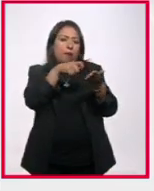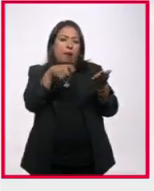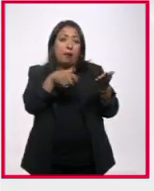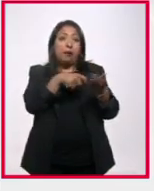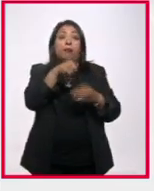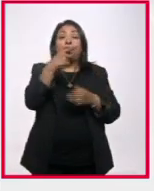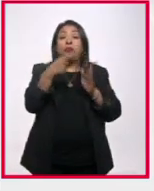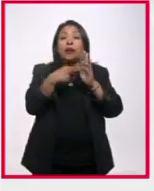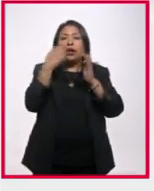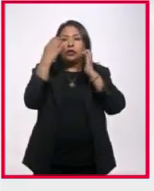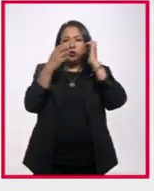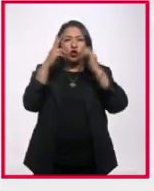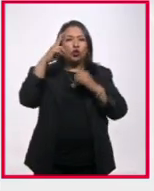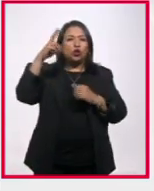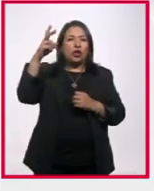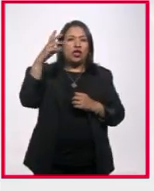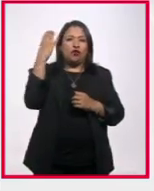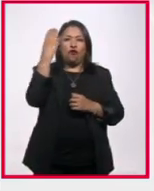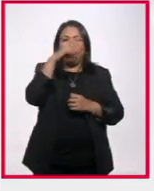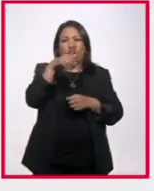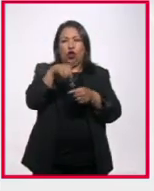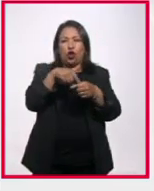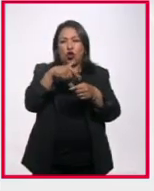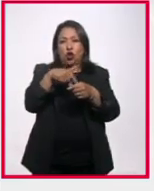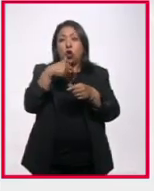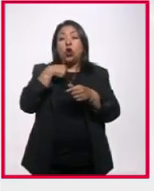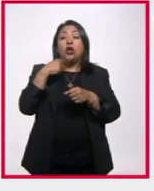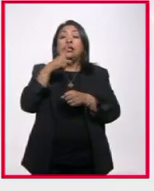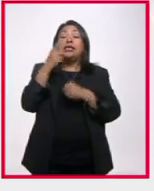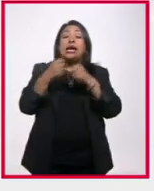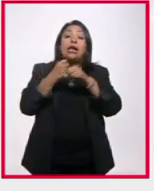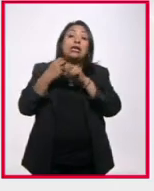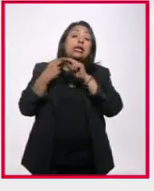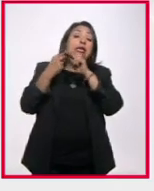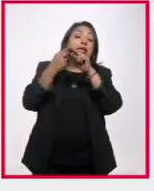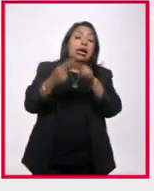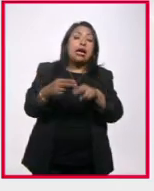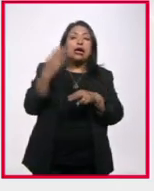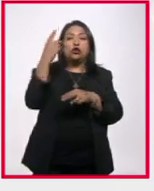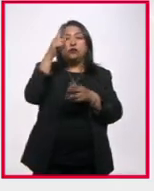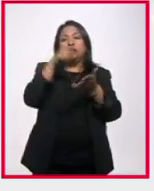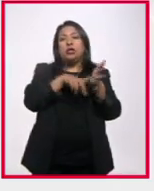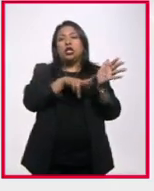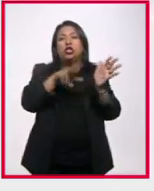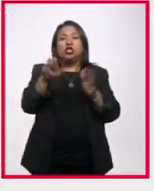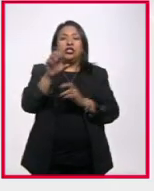La muestra Soñando la fotografía a color, un siglo de retrato coloreado en México